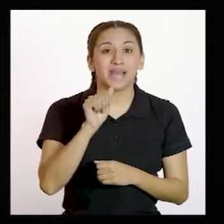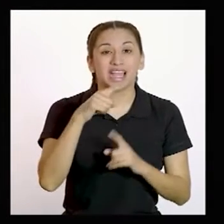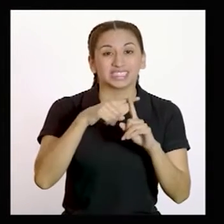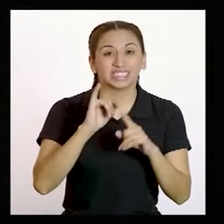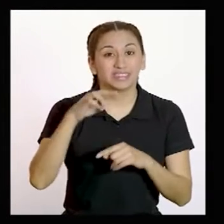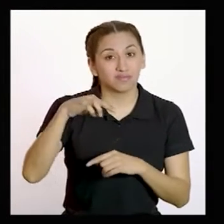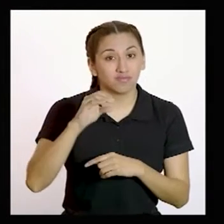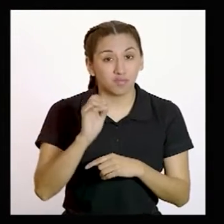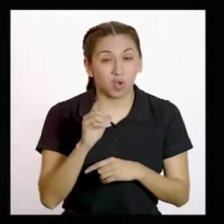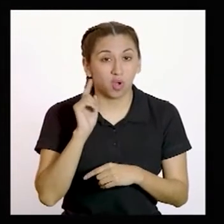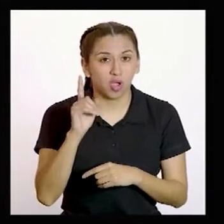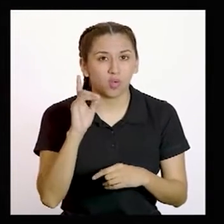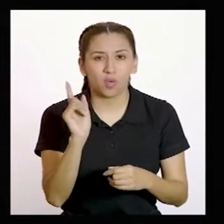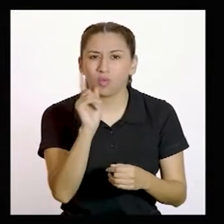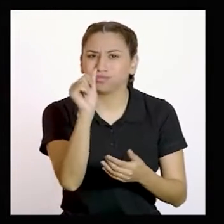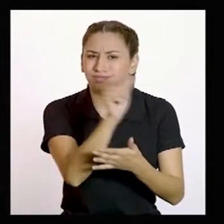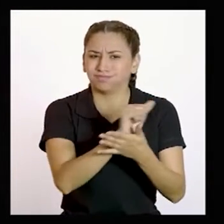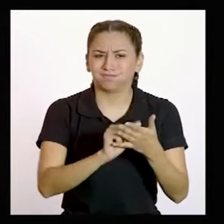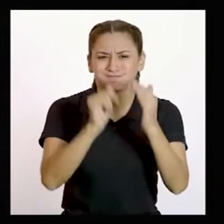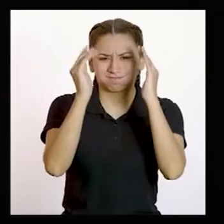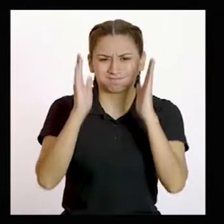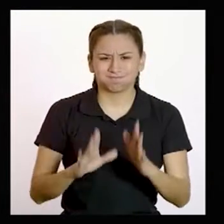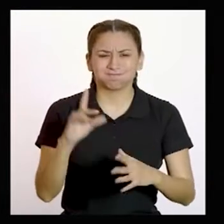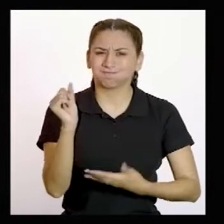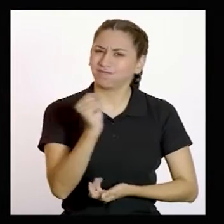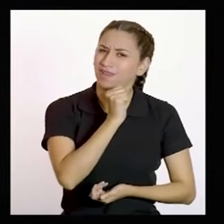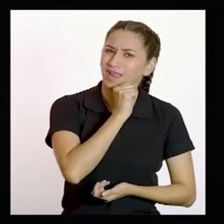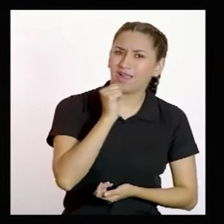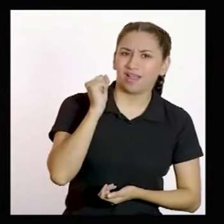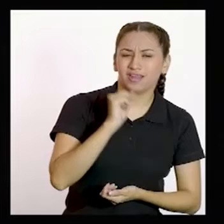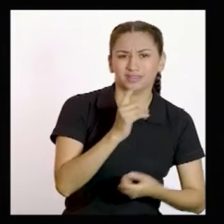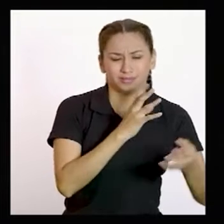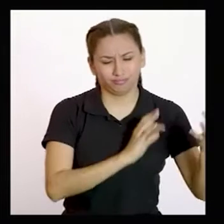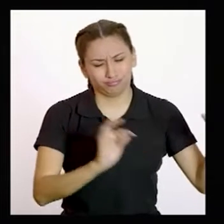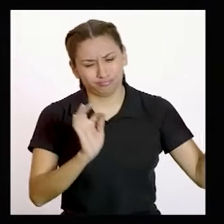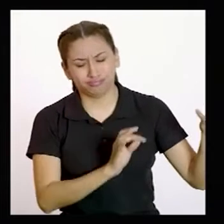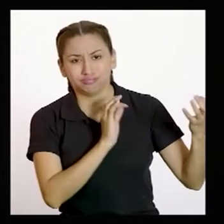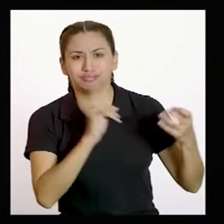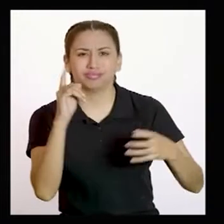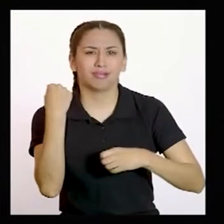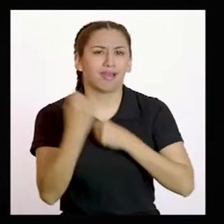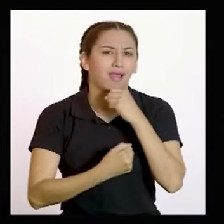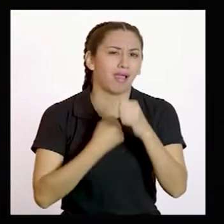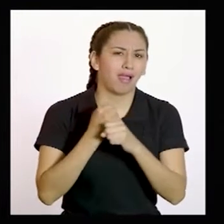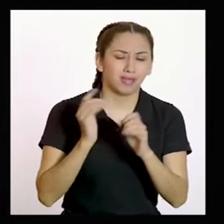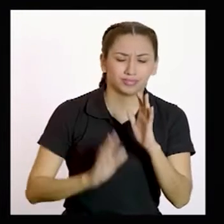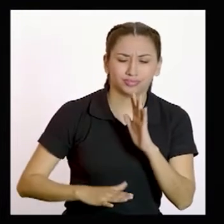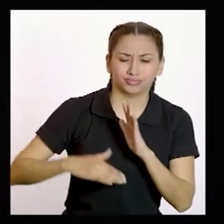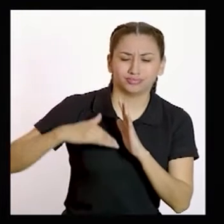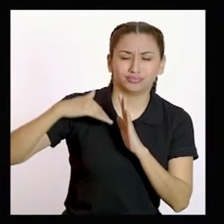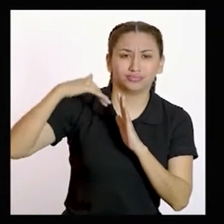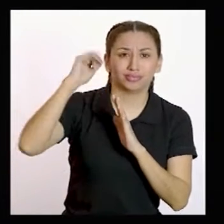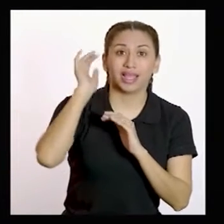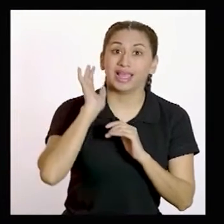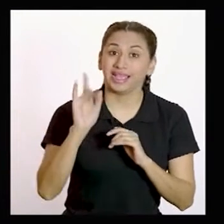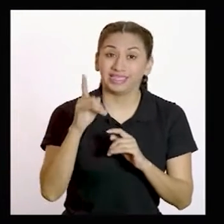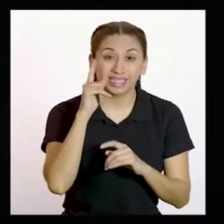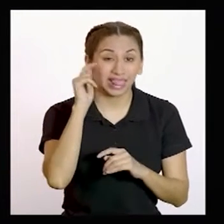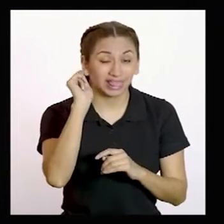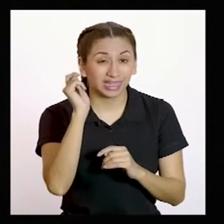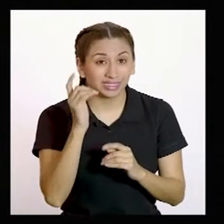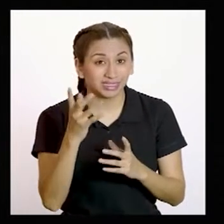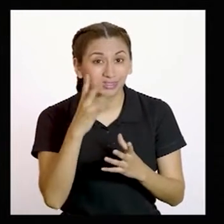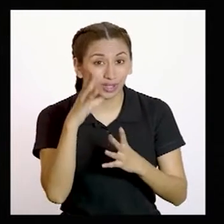Don Máximo Damián Guamaní, un artista que vivió con la música de su tierra desde siempre. A través de